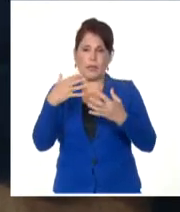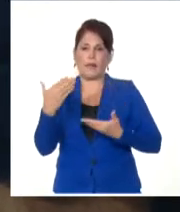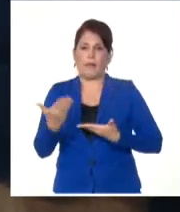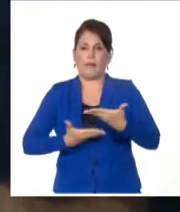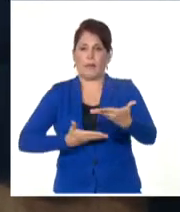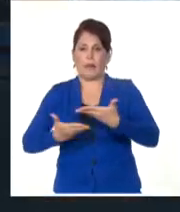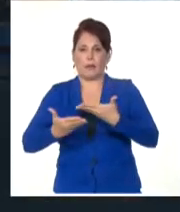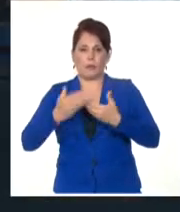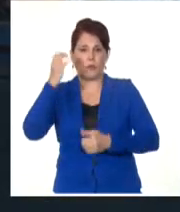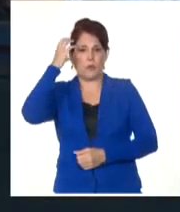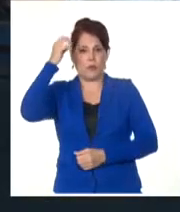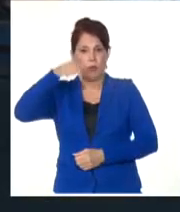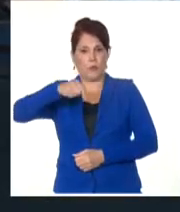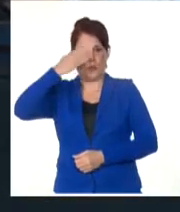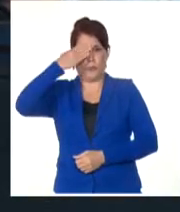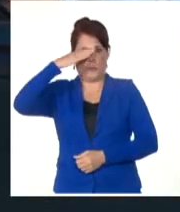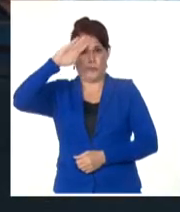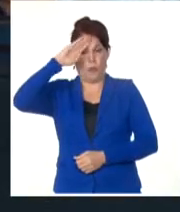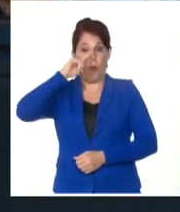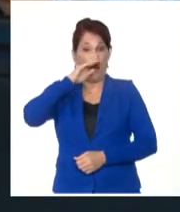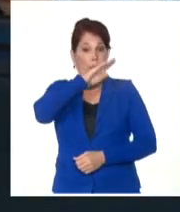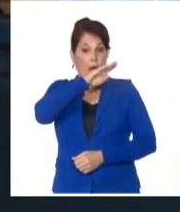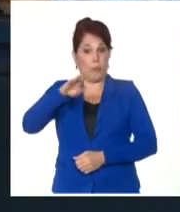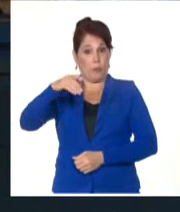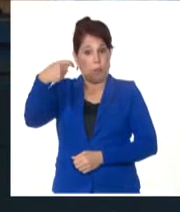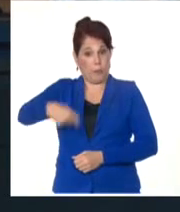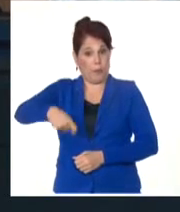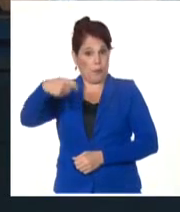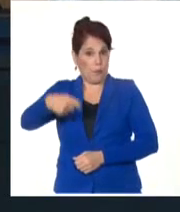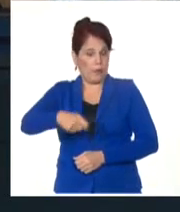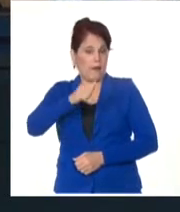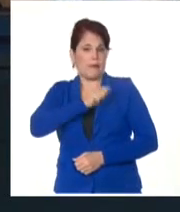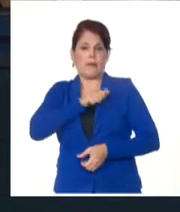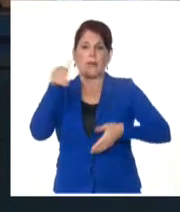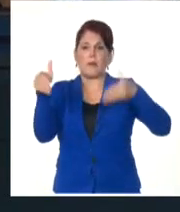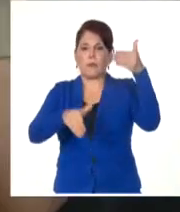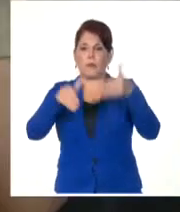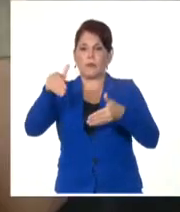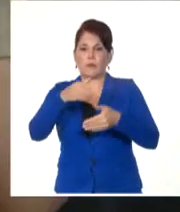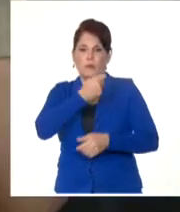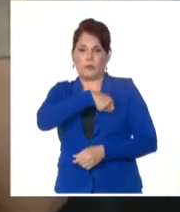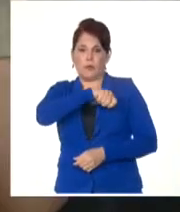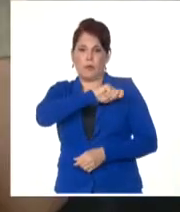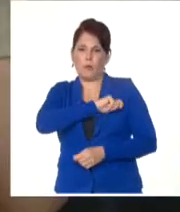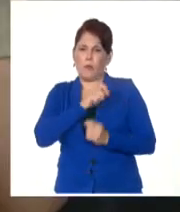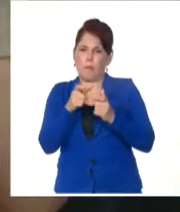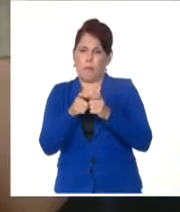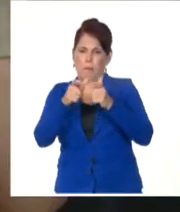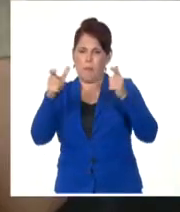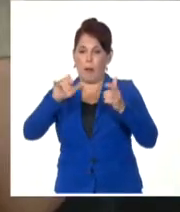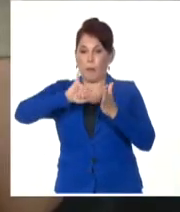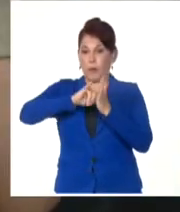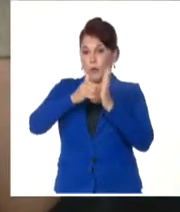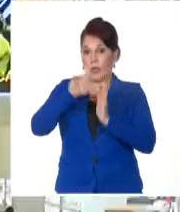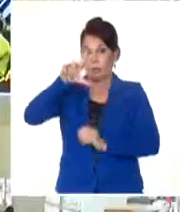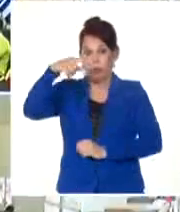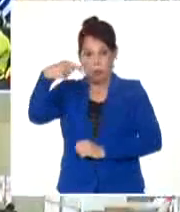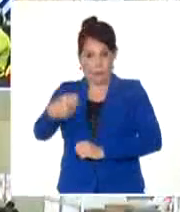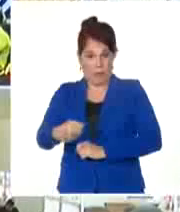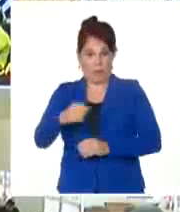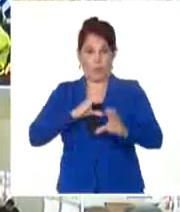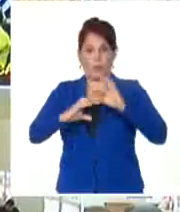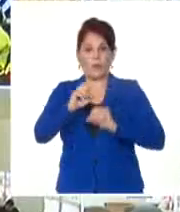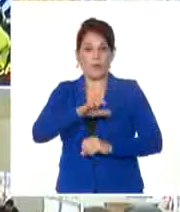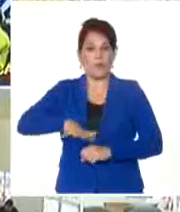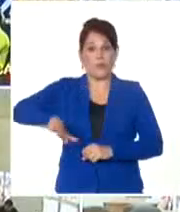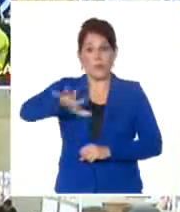de gobierno en Cuba. La norma jurídica busca mayor participación popular. El proyecto de ley de comunicación social es